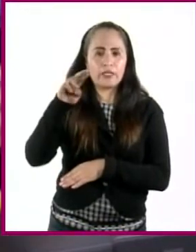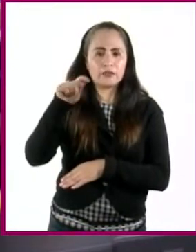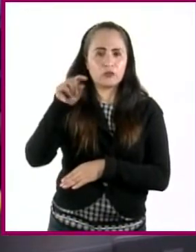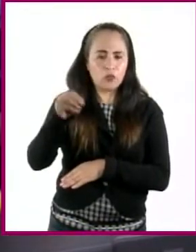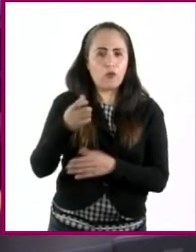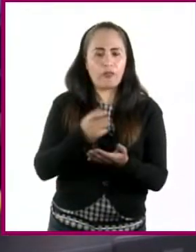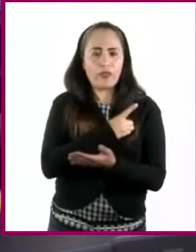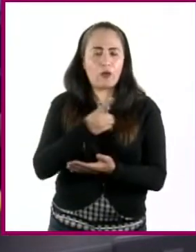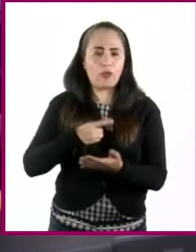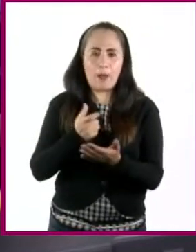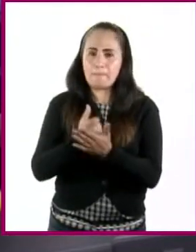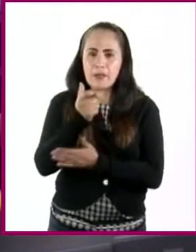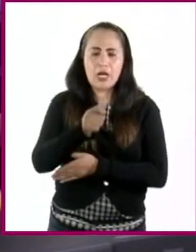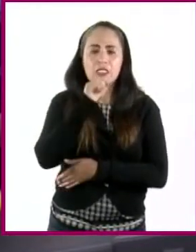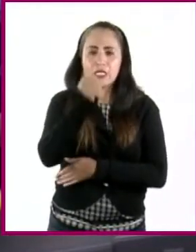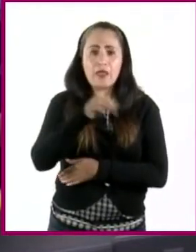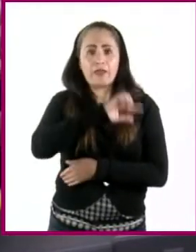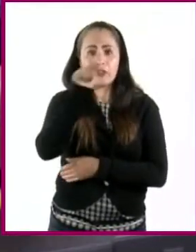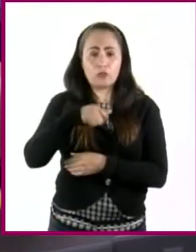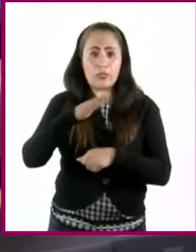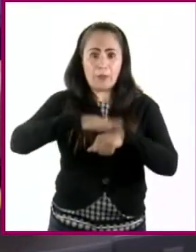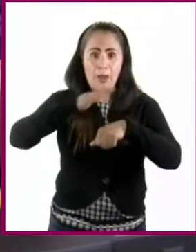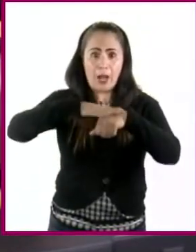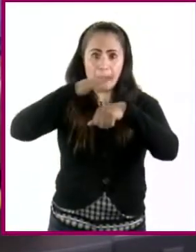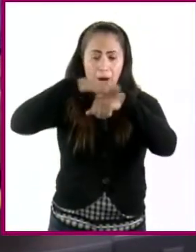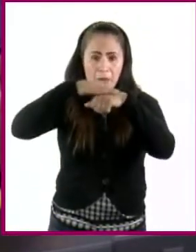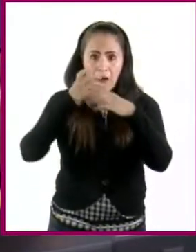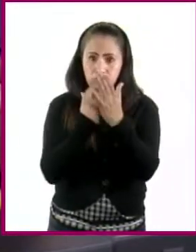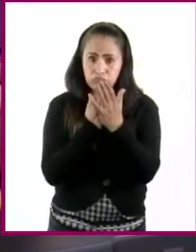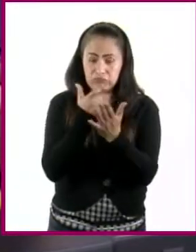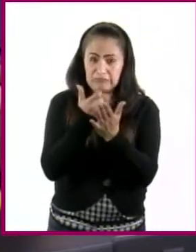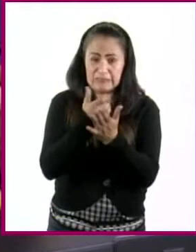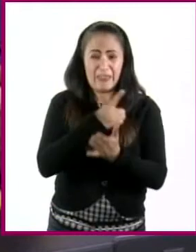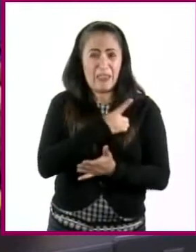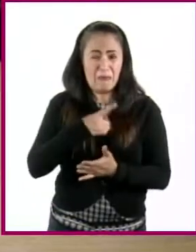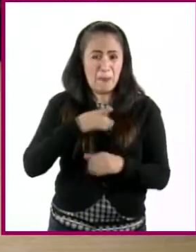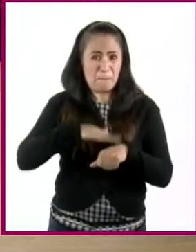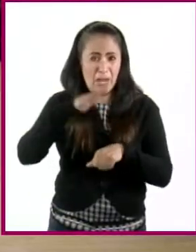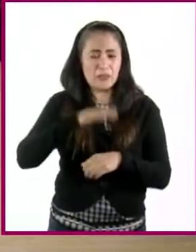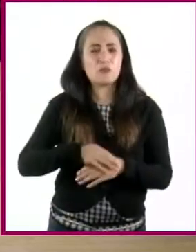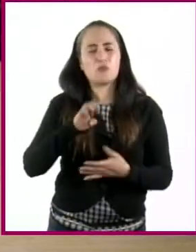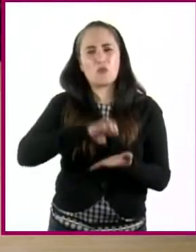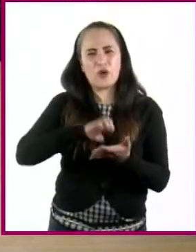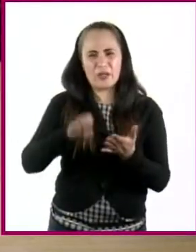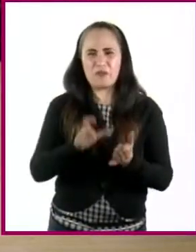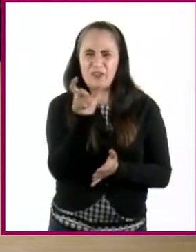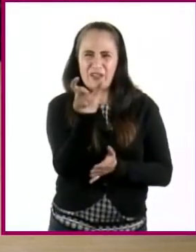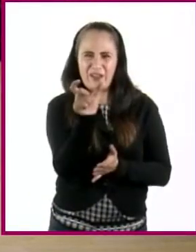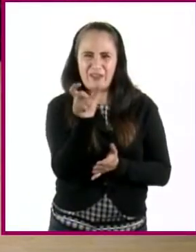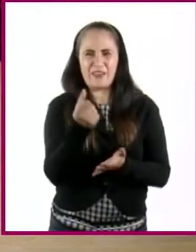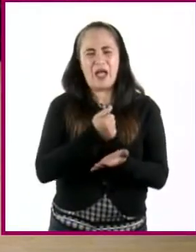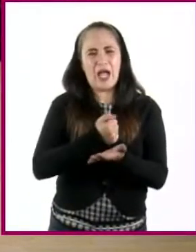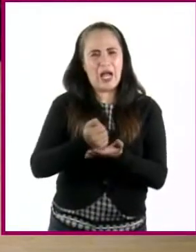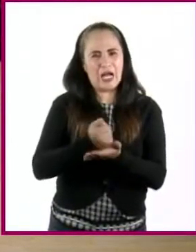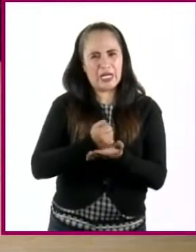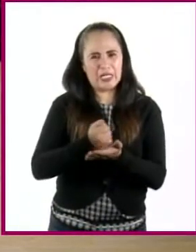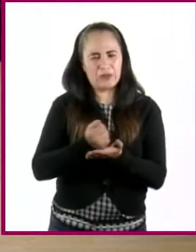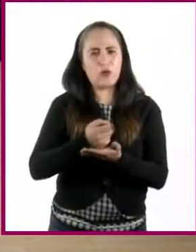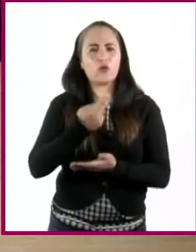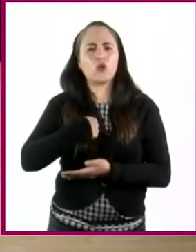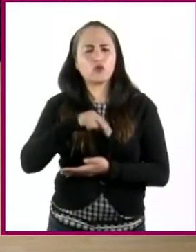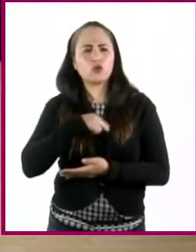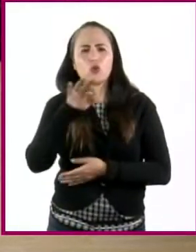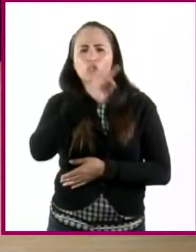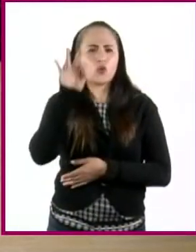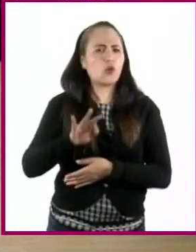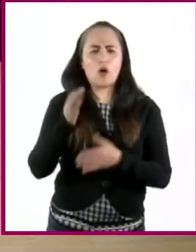estas crecen exponencialmente. Podemos poner un ejemplo de la tarjeta de crédito. Si nosotros hacemos una compra sin intereses, es